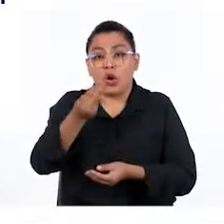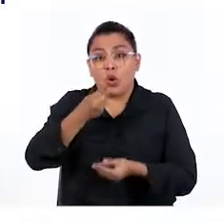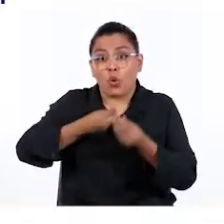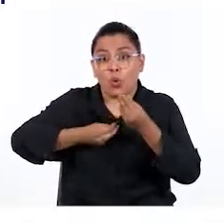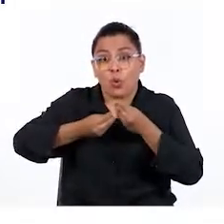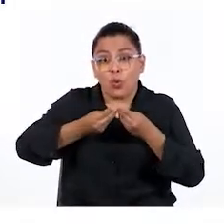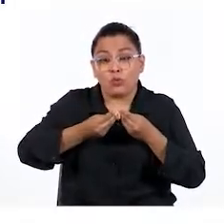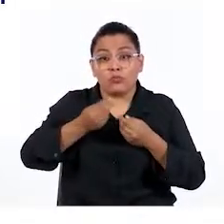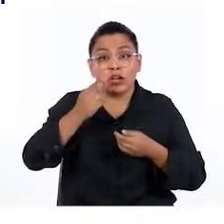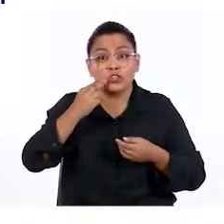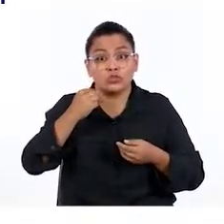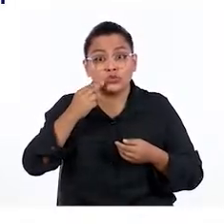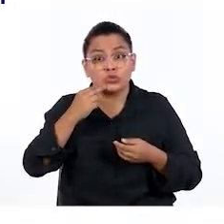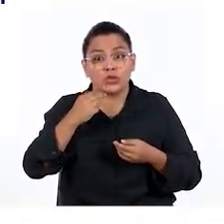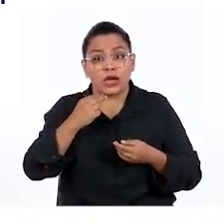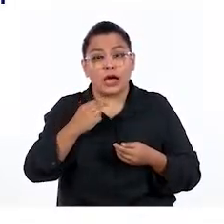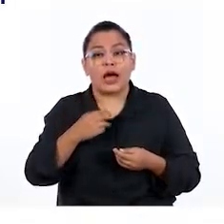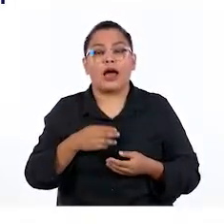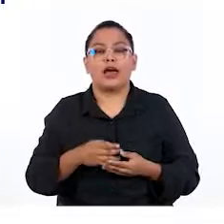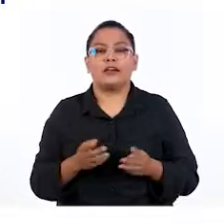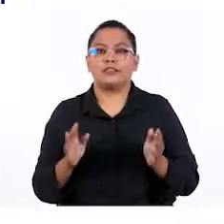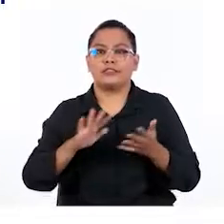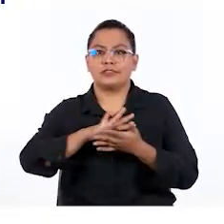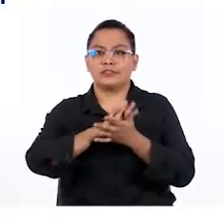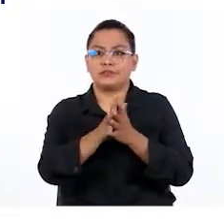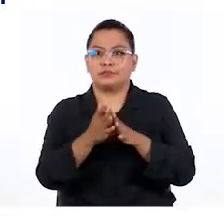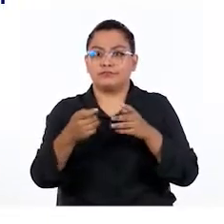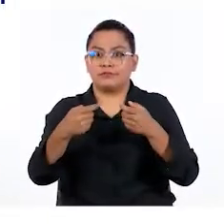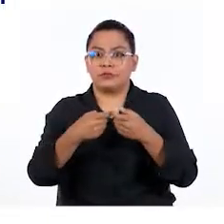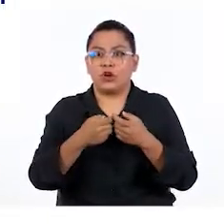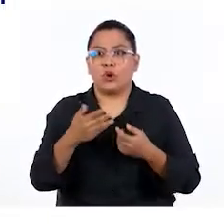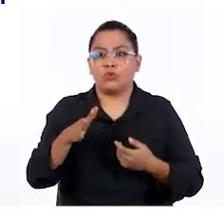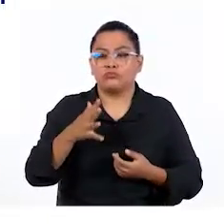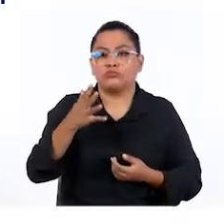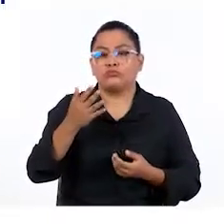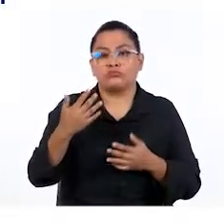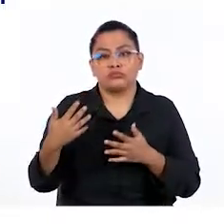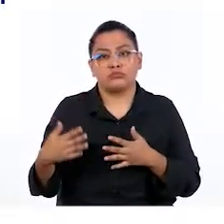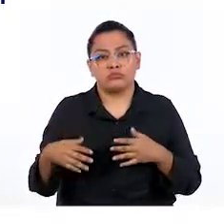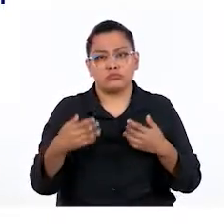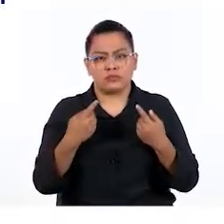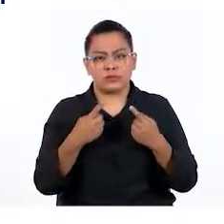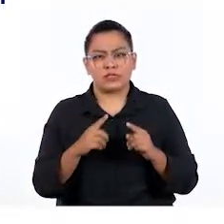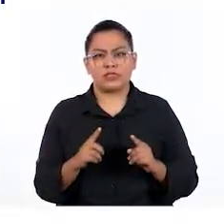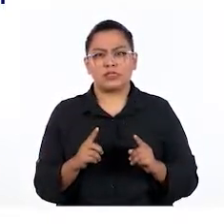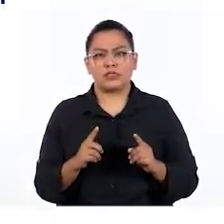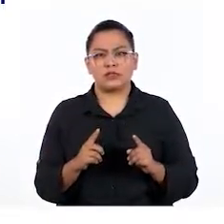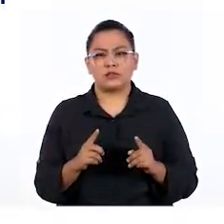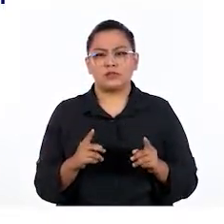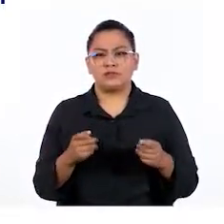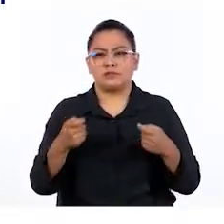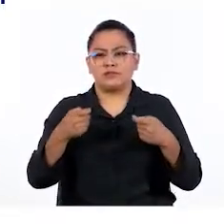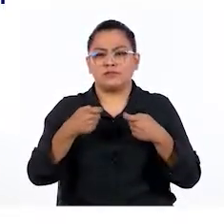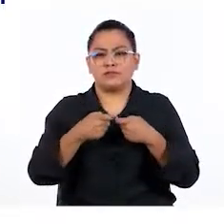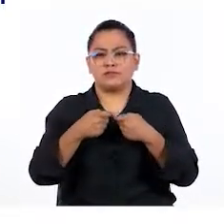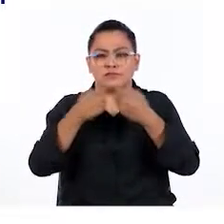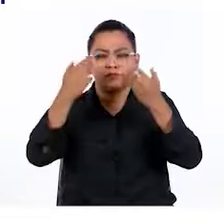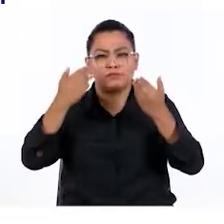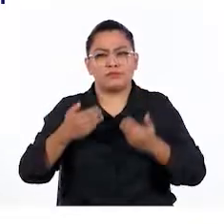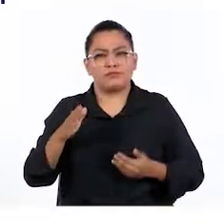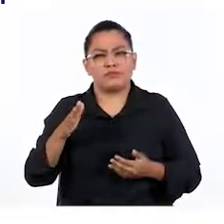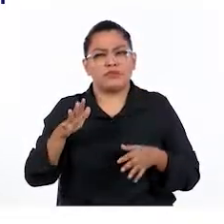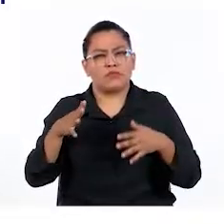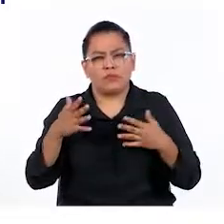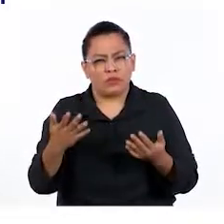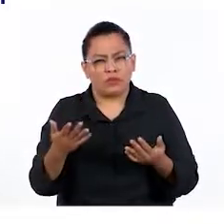obtener energía, la cual utilizamos para nuestras actividades. Pero, ¿cómo es la energía biológicamente útil